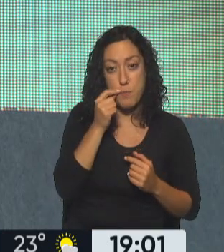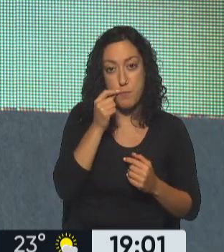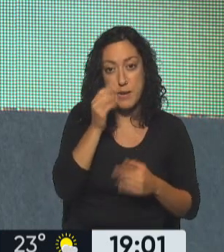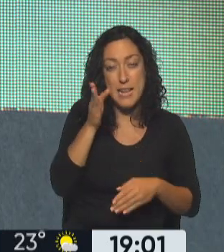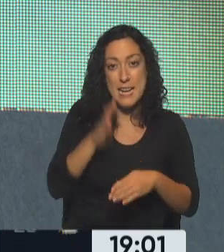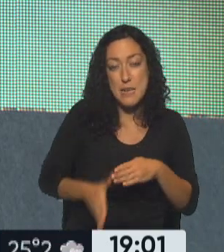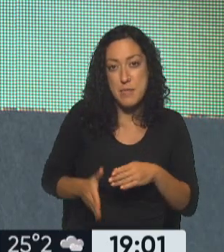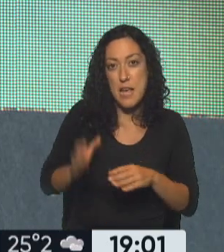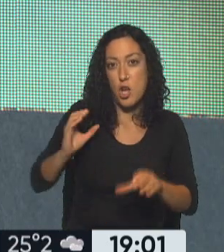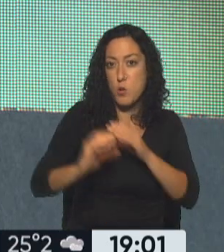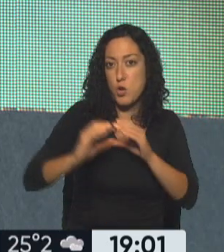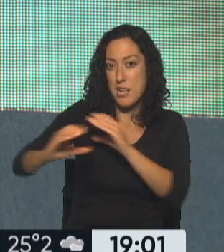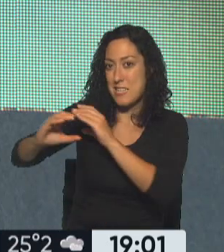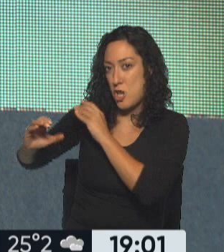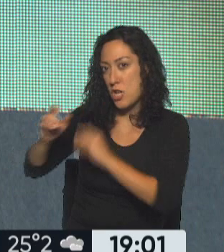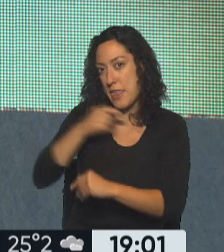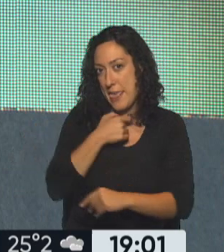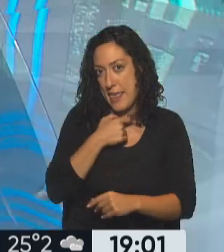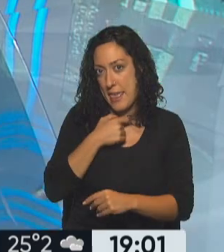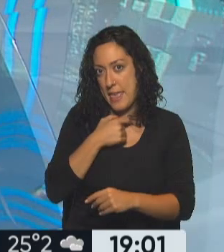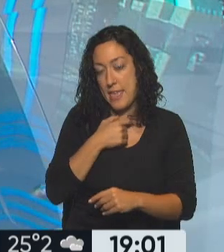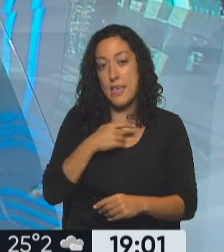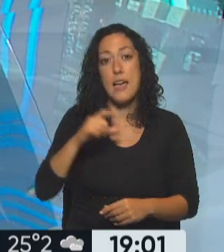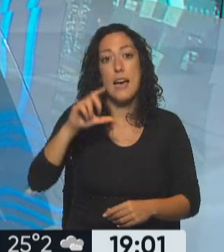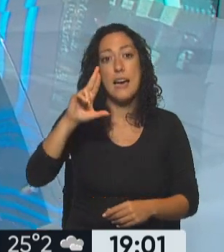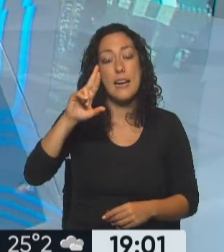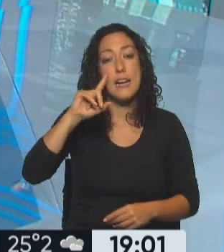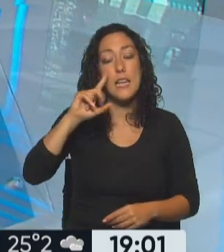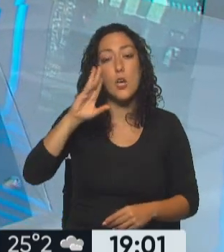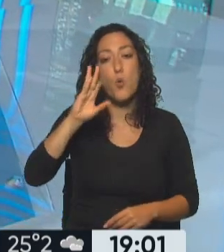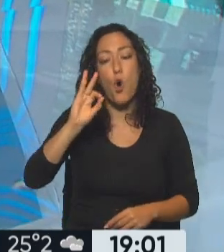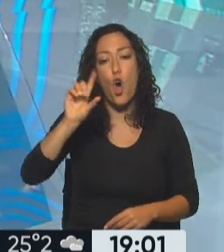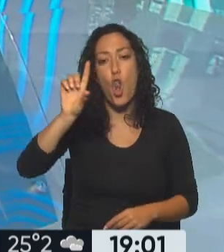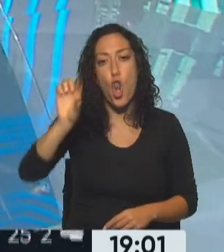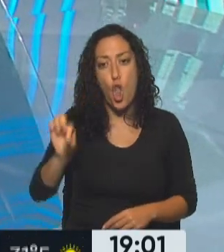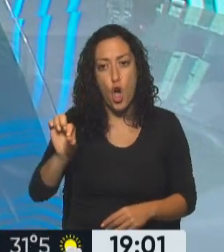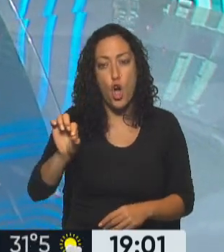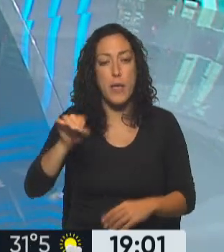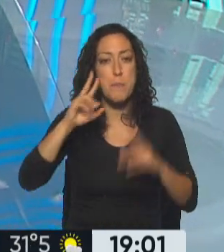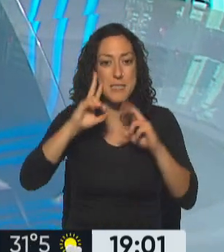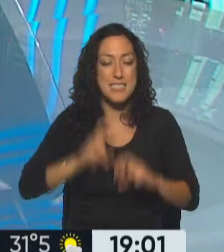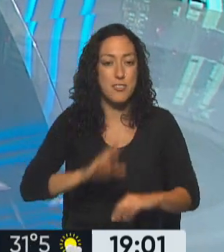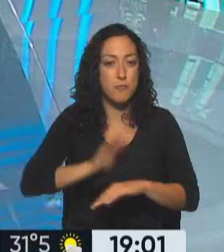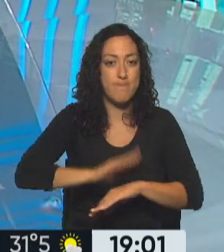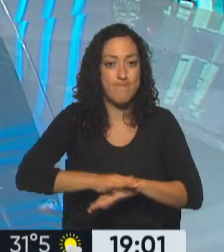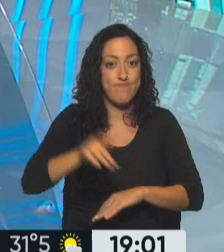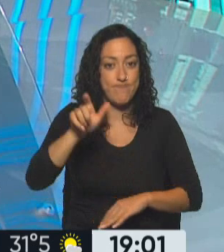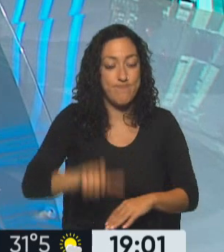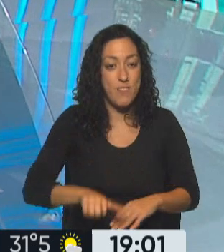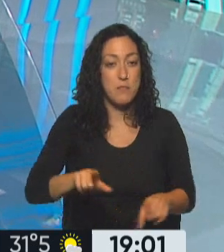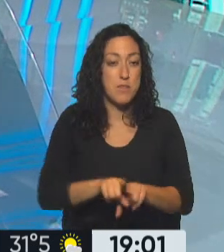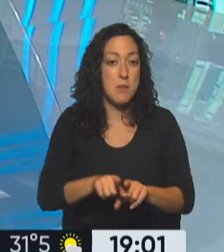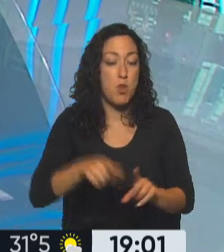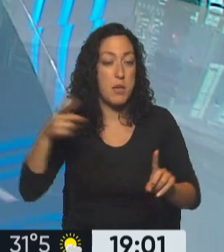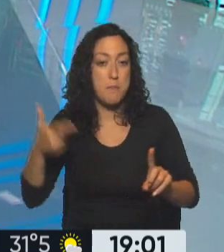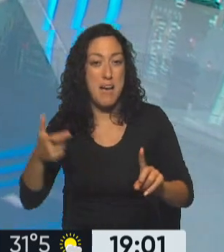las comunicaciones. De esto lo sabes. Fiscal es Carlos Rívolo, es el fiscal que tiene delegada la investigación por el intento de